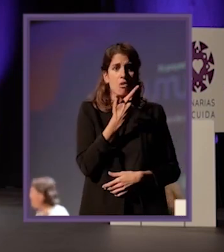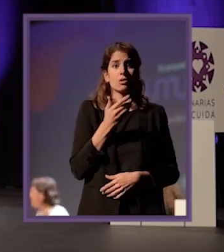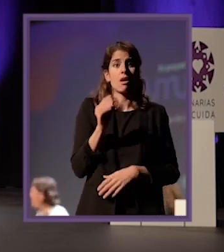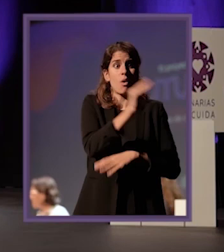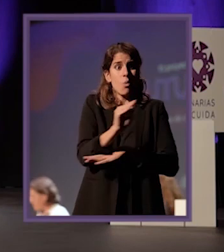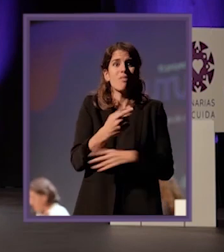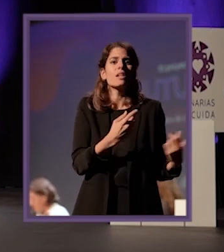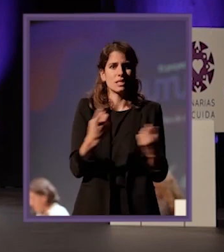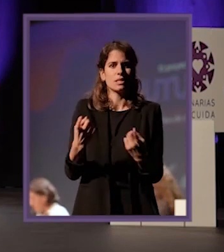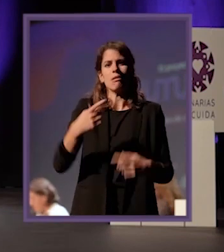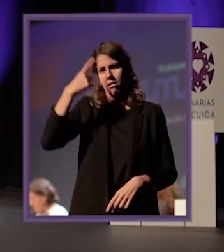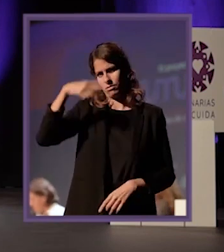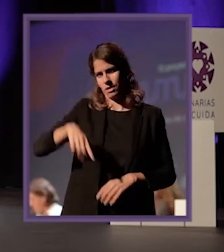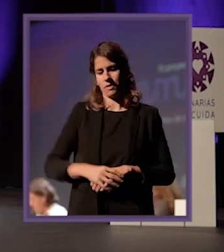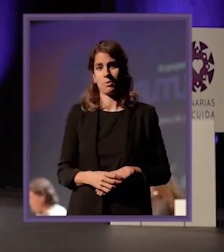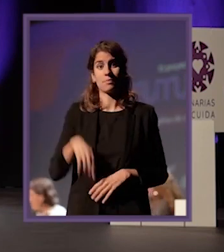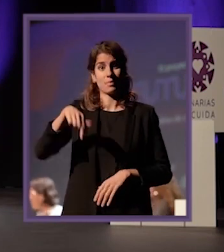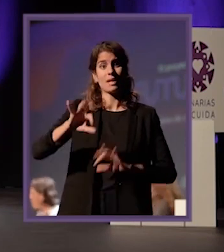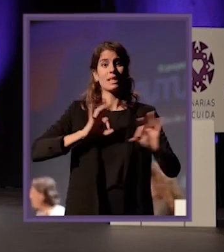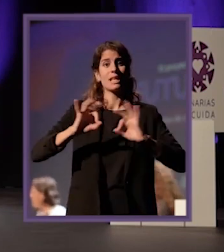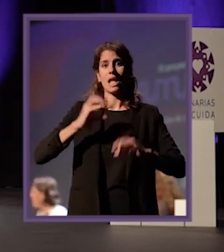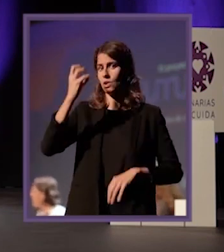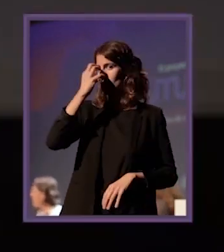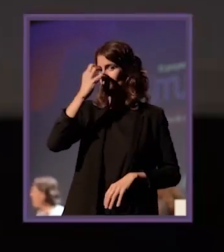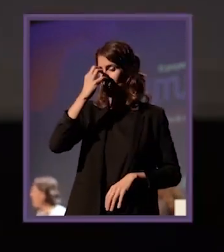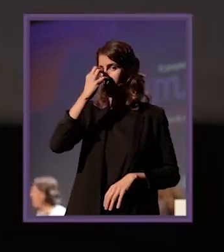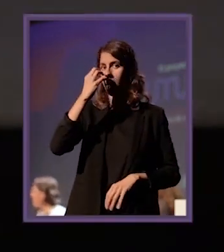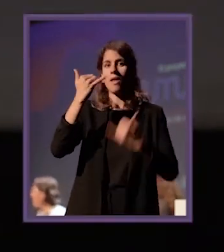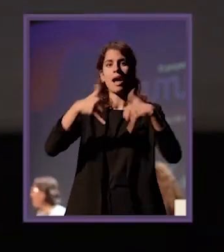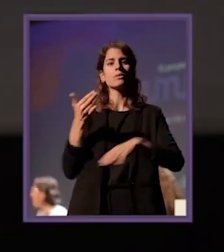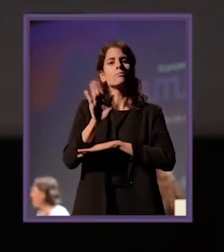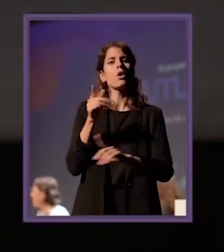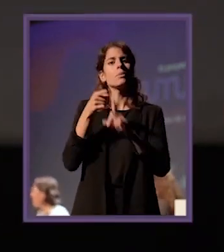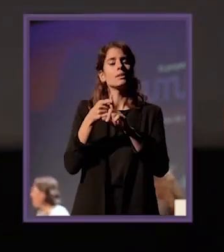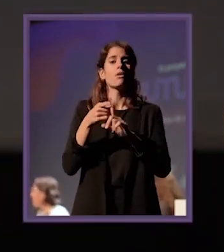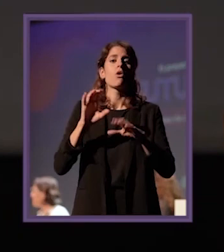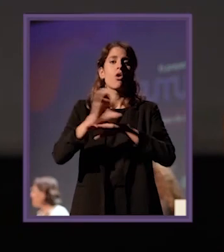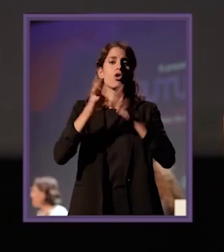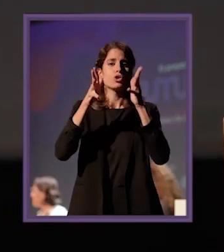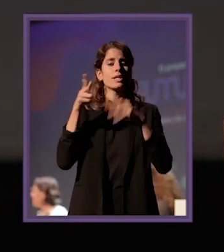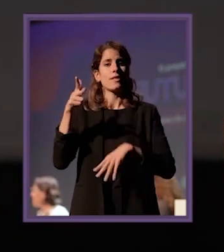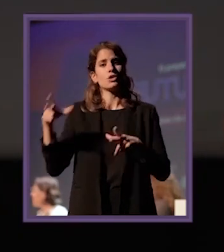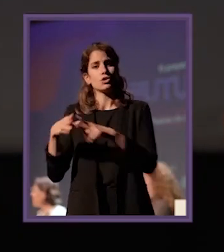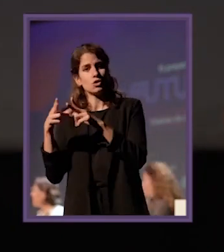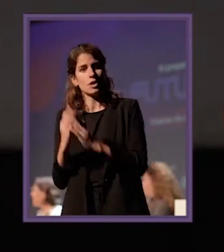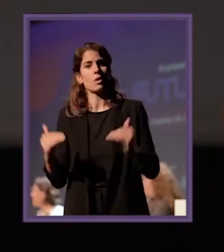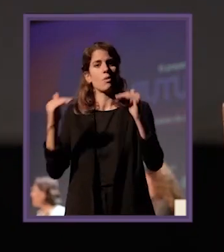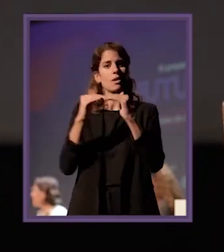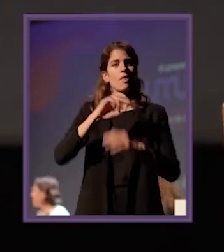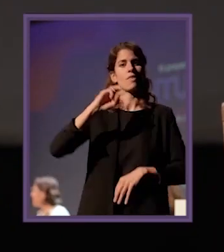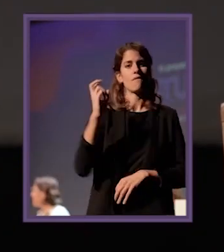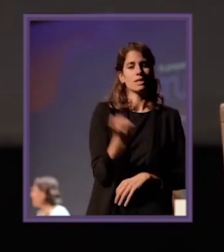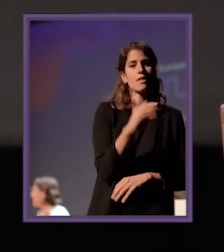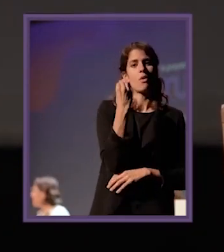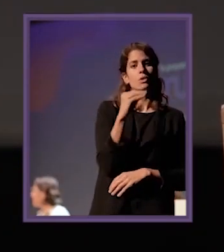acto que hemos realizado aquí en el Teatro Guiniguada se hace para acercar el trabajo de la Consejería de Derechos Sociales, Igualdad, Diversidad y Juventud del